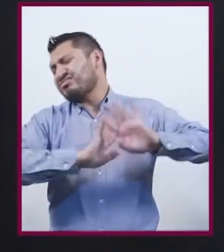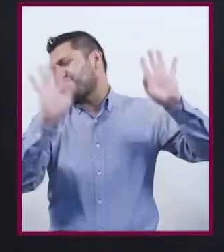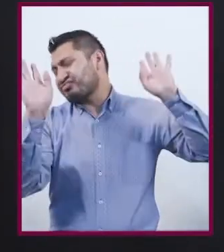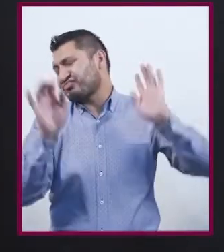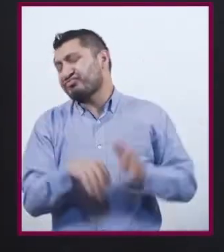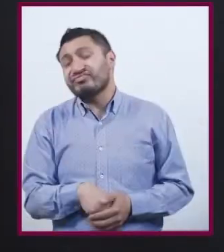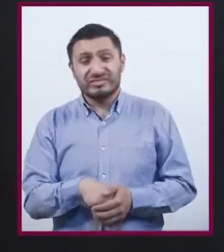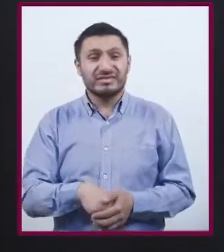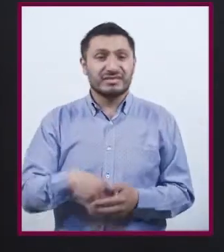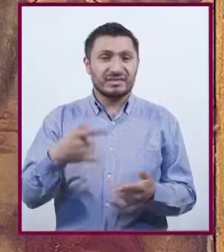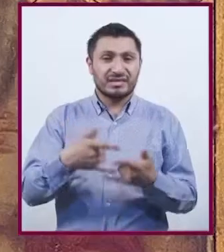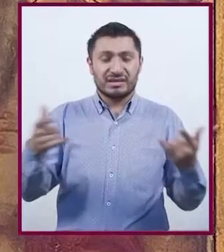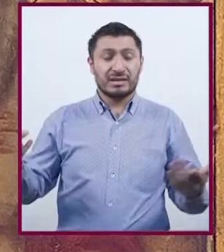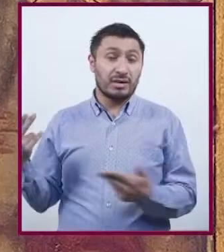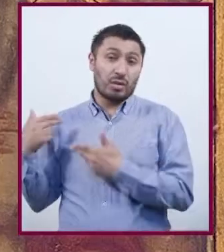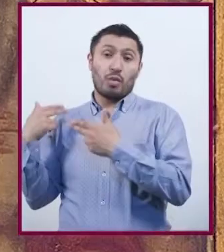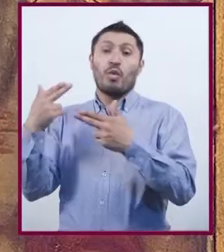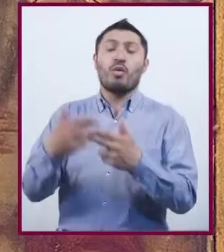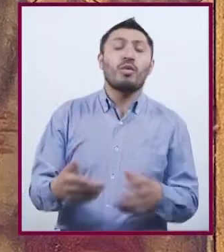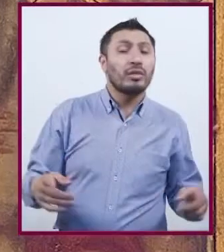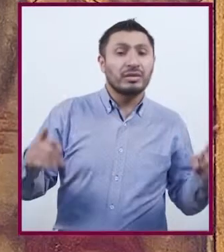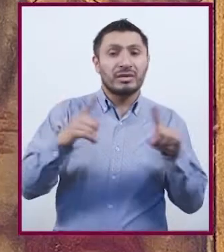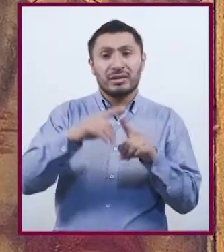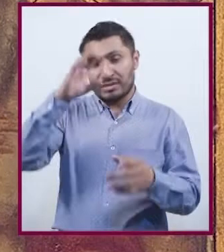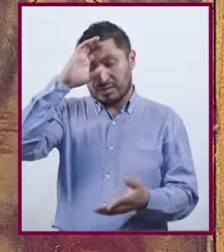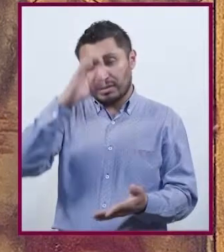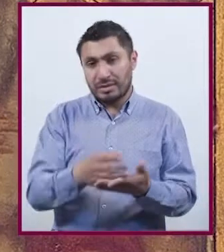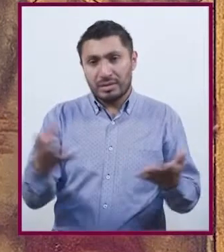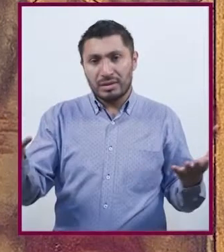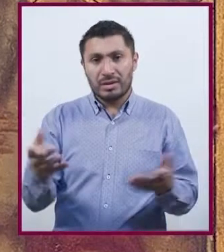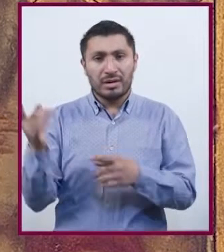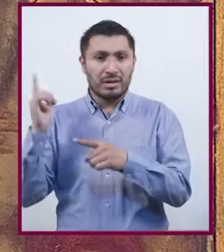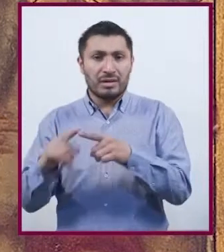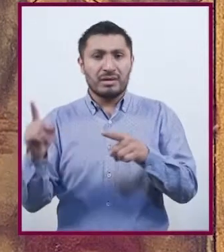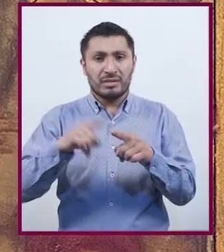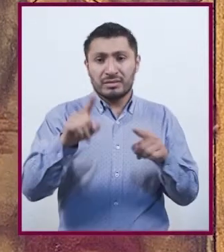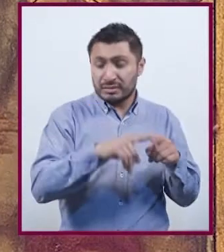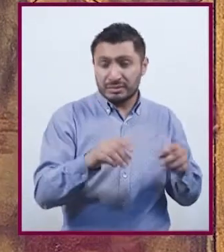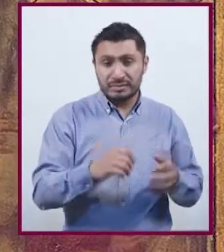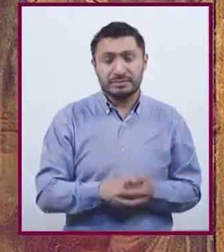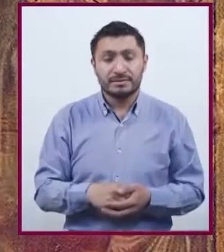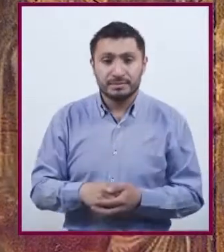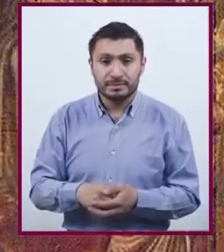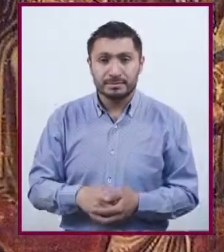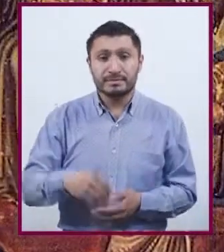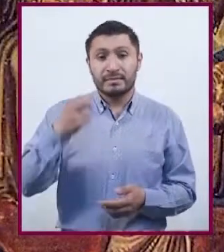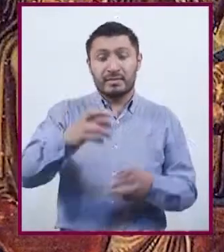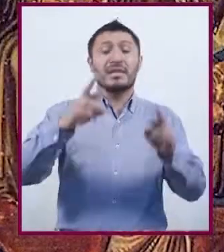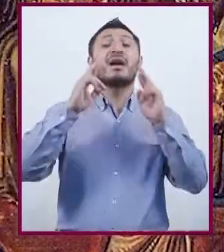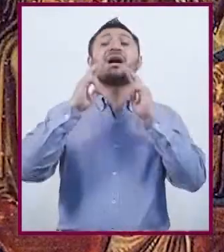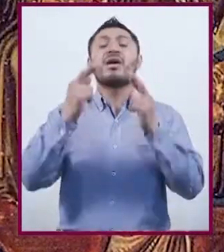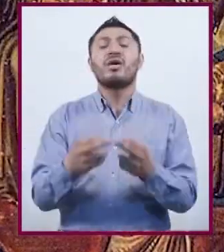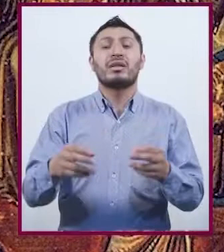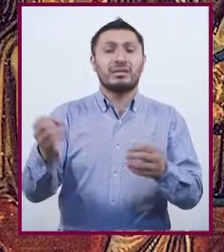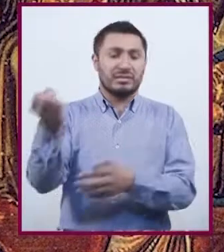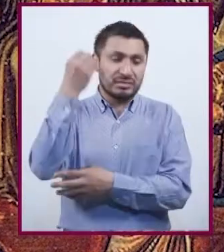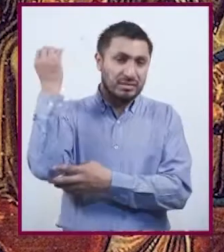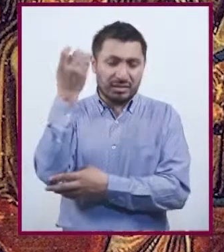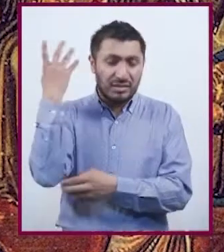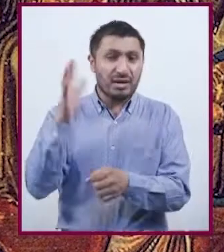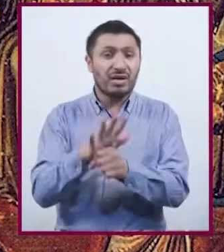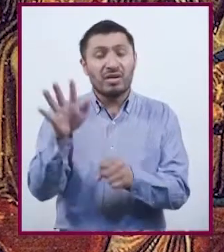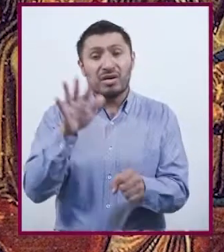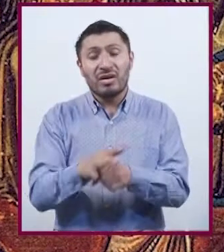veces eran abandonados. A lo largo de su historia, la Iglesia Católica ha realizado diversos concilios. Estos